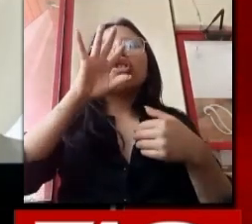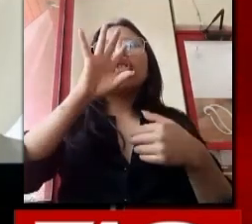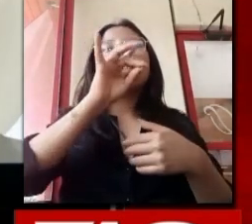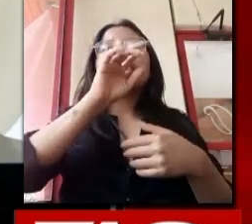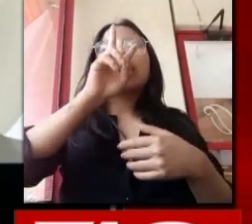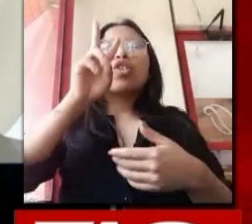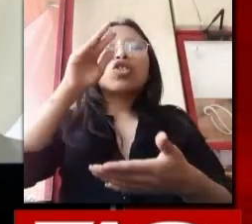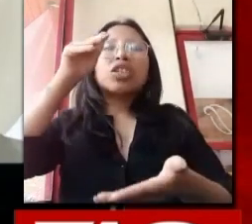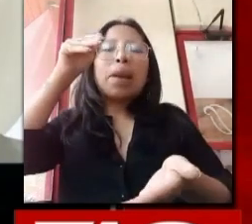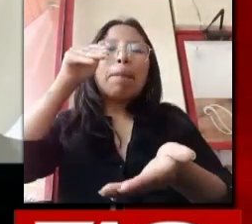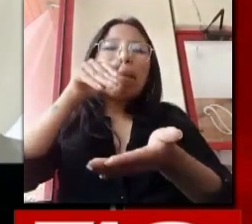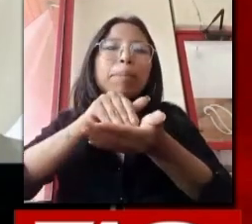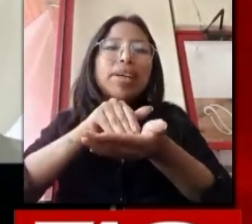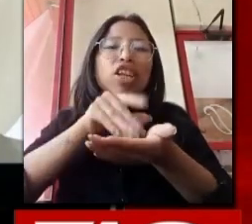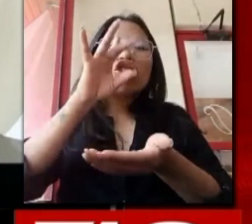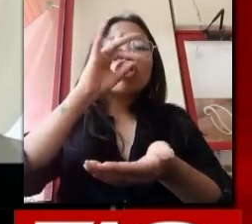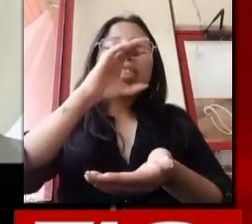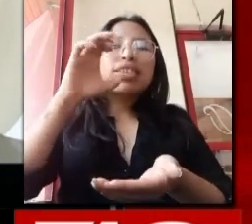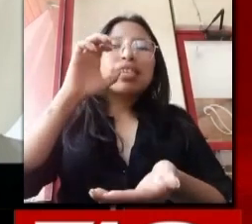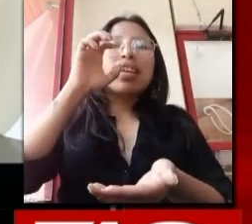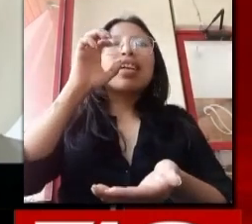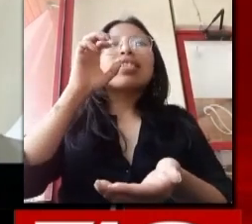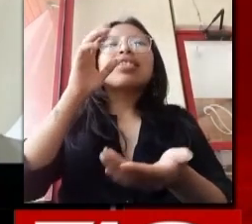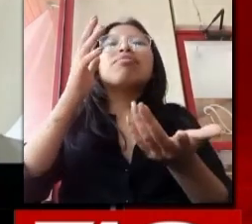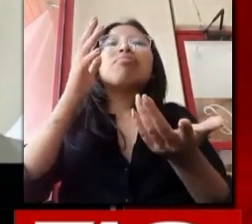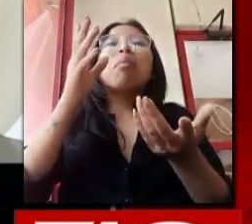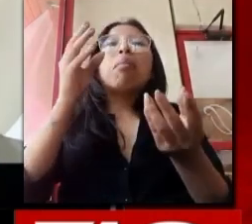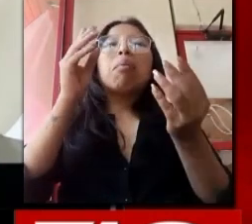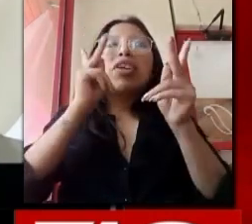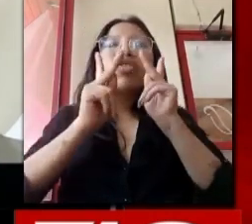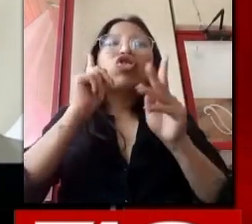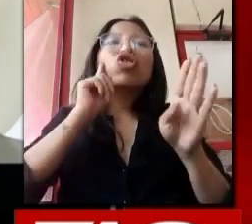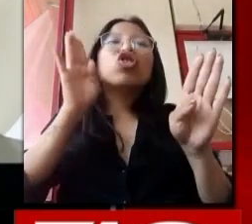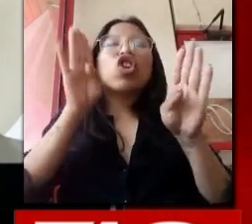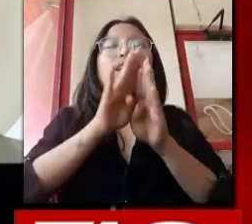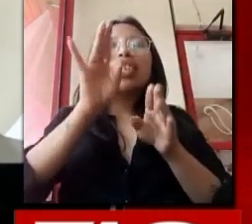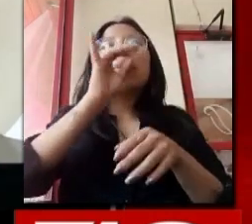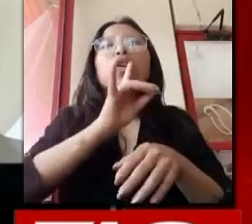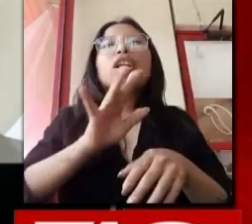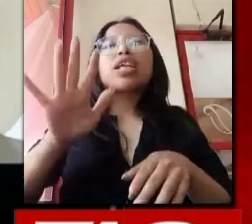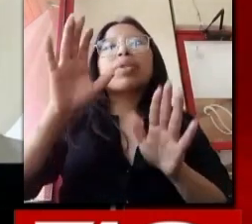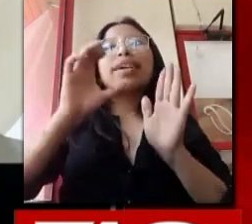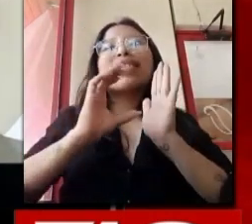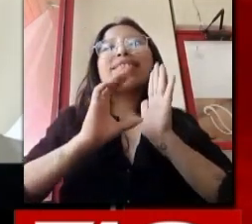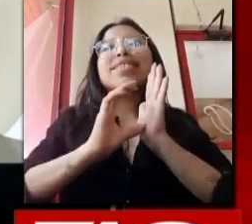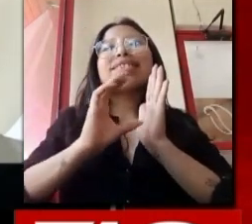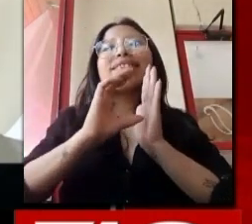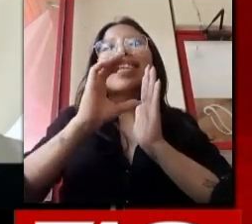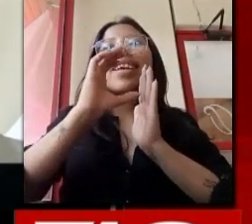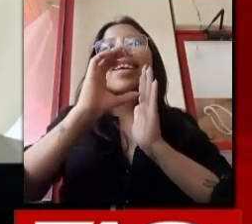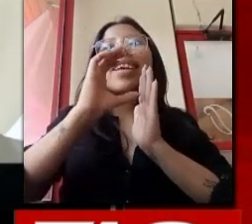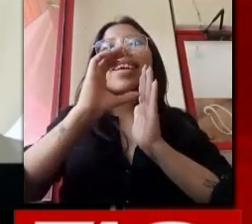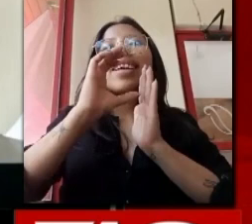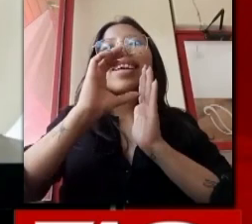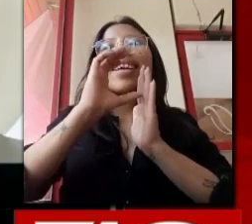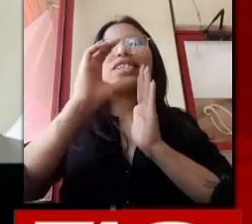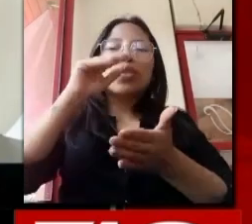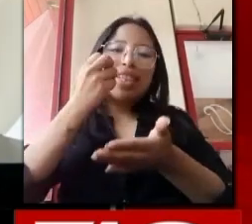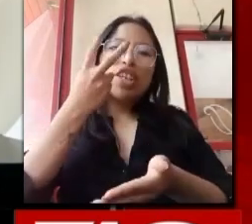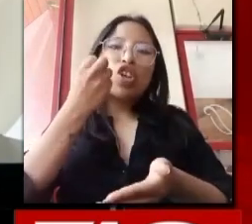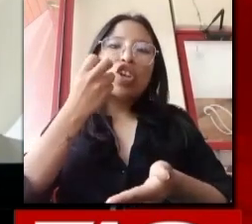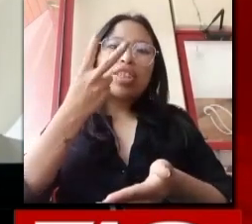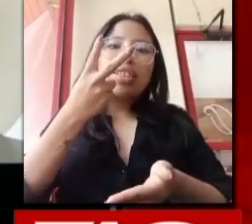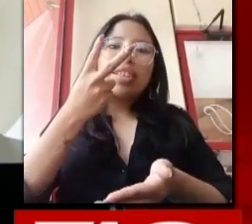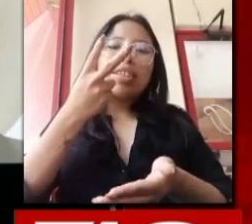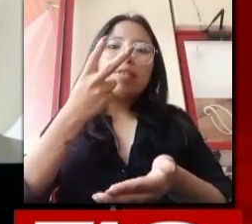82.883 personas Exacto. sordas. A nivel nacional, según el censo 2012, ¿no? Tenemos personas